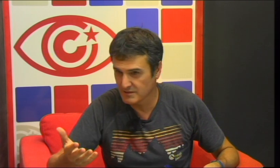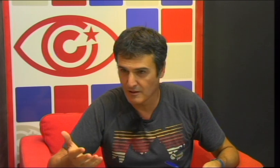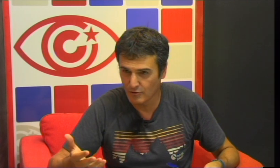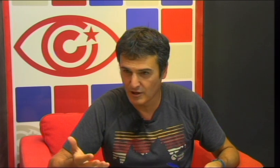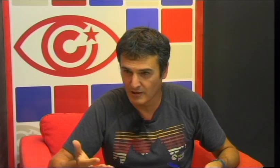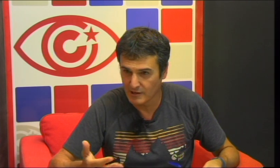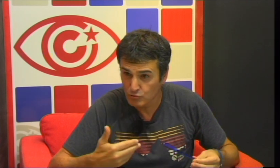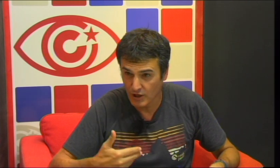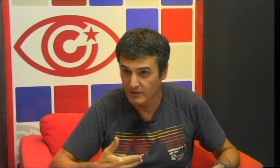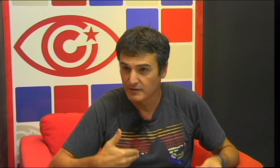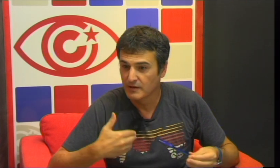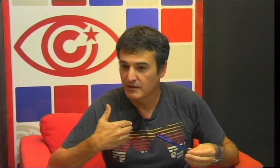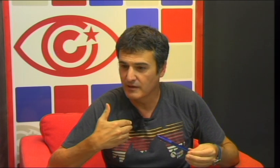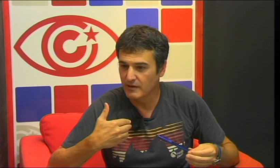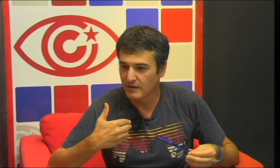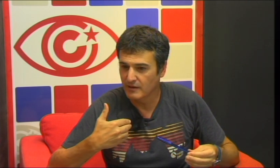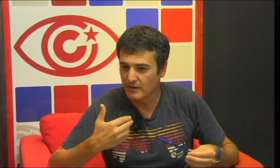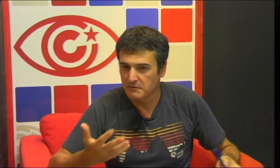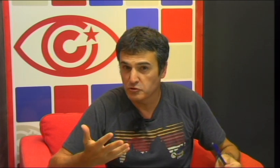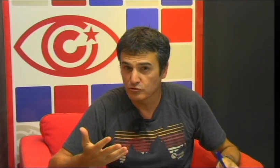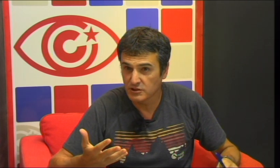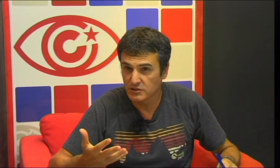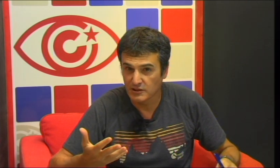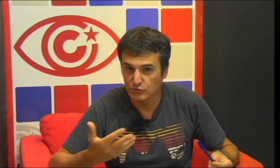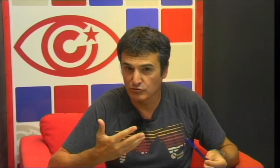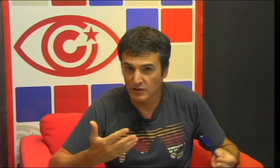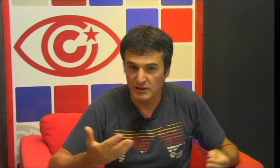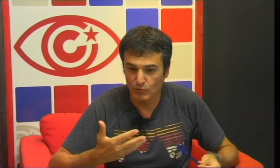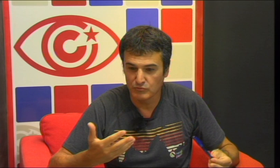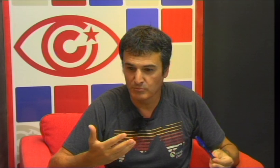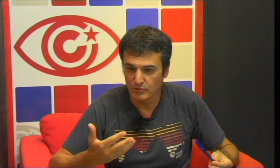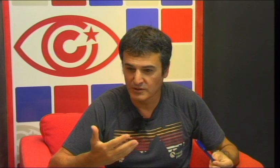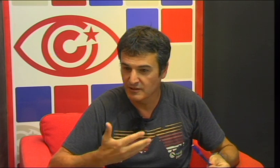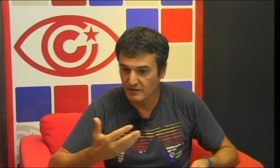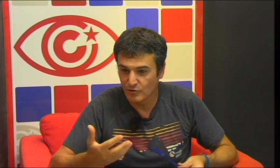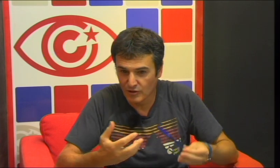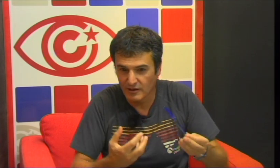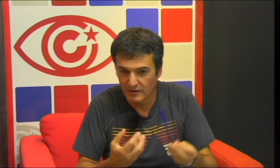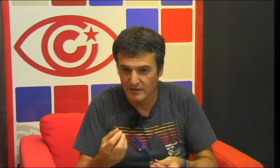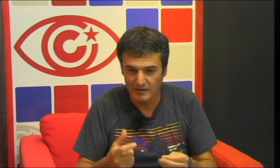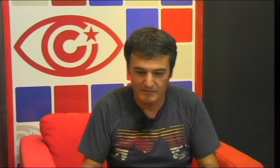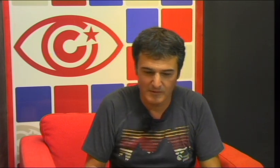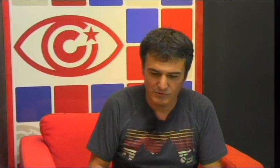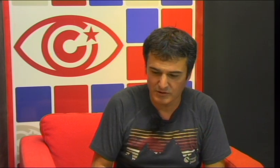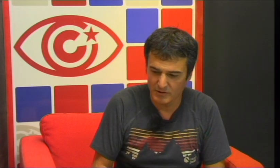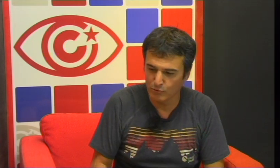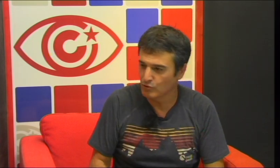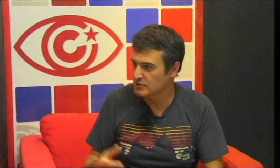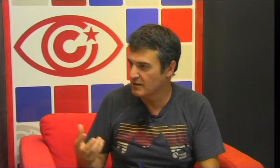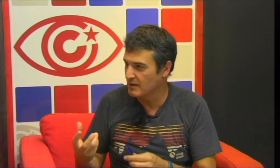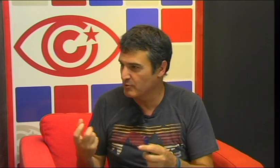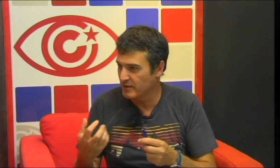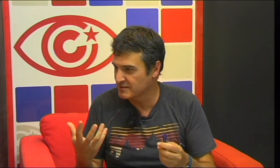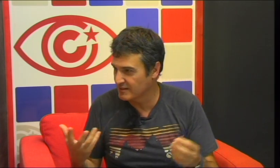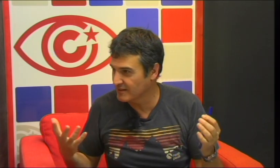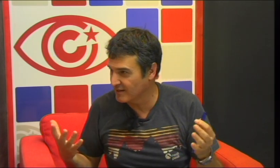sanciona a rusia yo no sé si esto tiene algún tipo de sentido desde el punto de